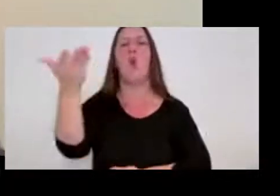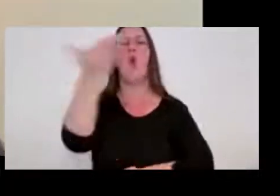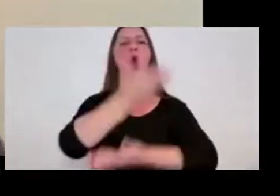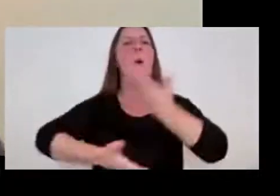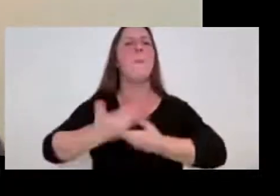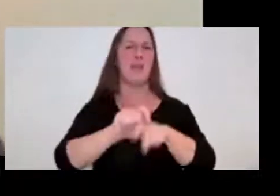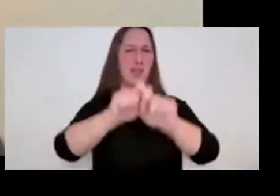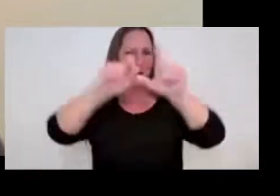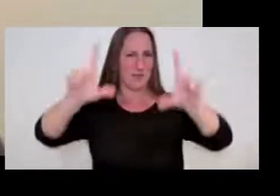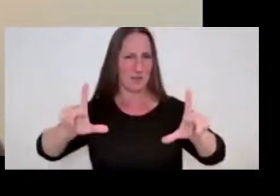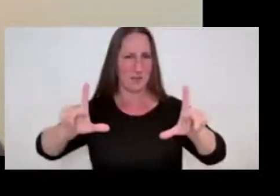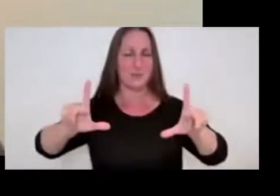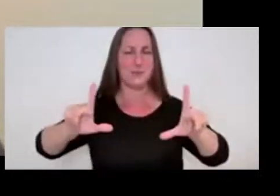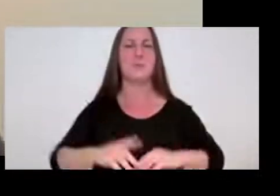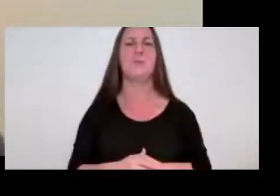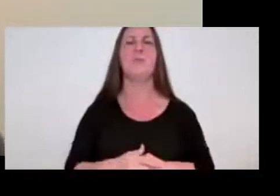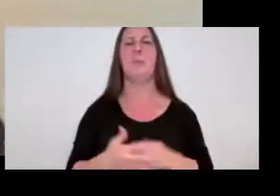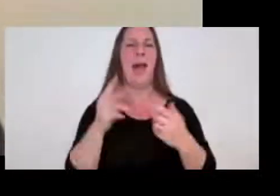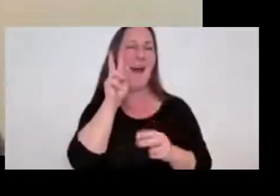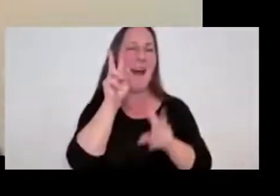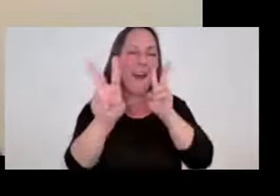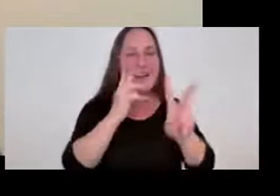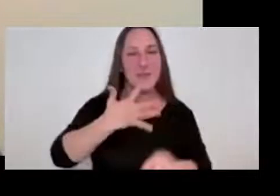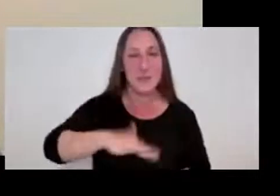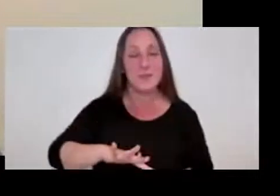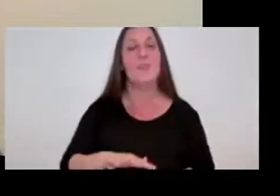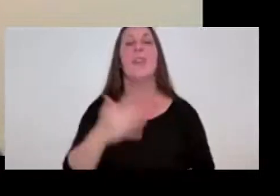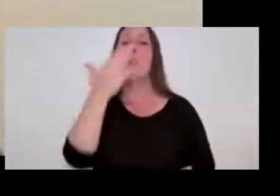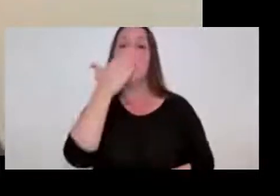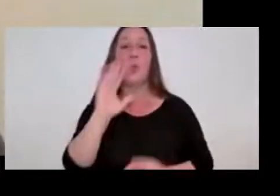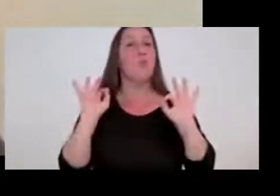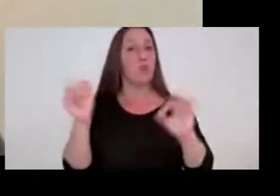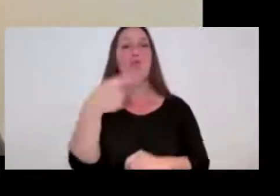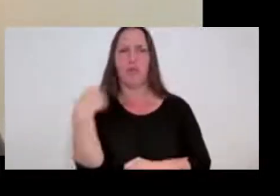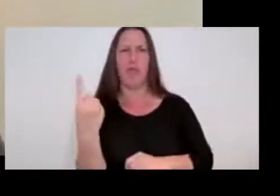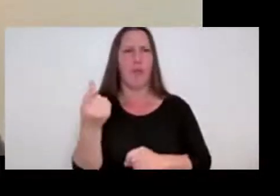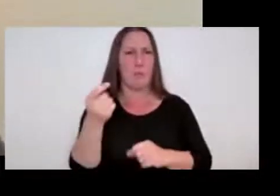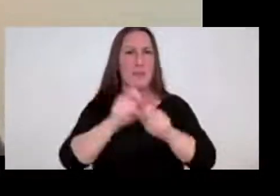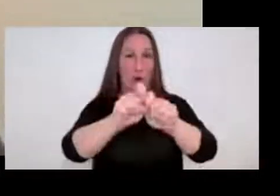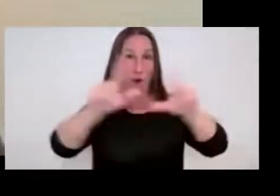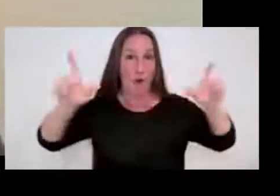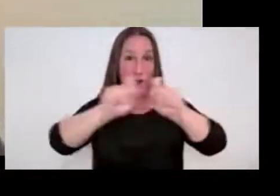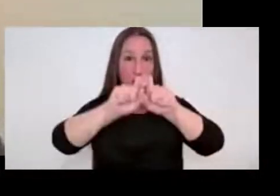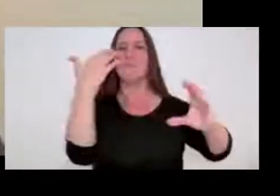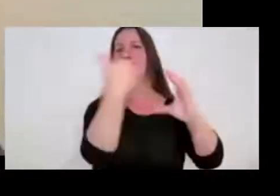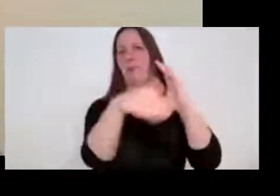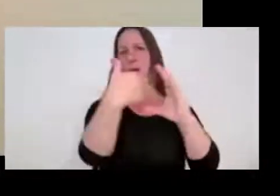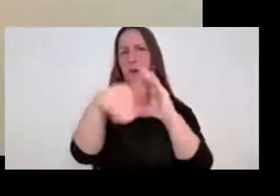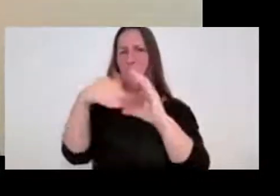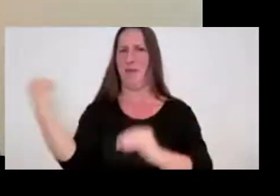ilustrativo de apoyo visual, el cual después vamos a reenviar a todos nuestros asistentes.